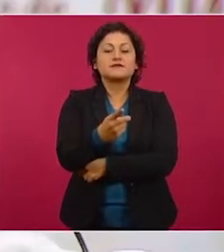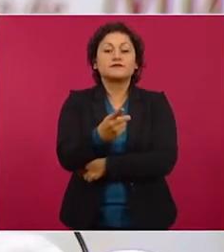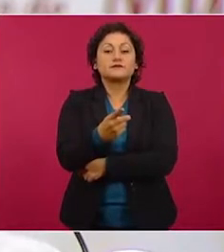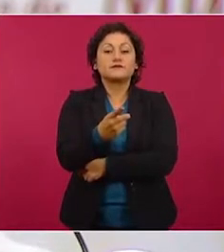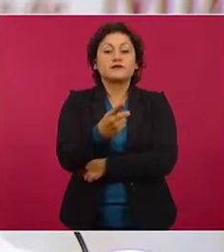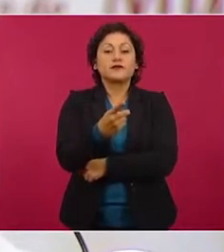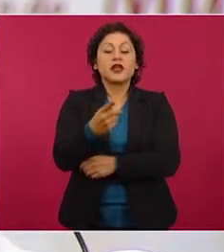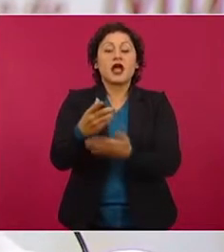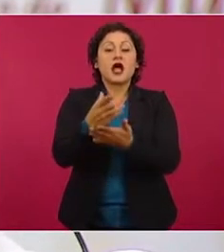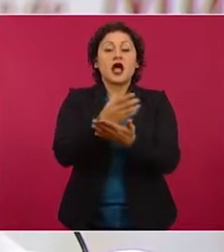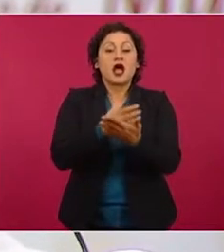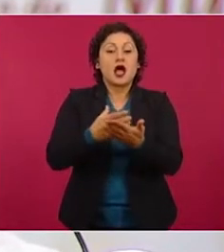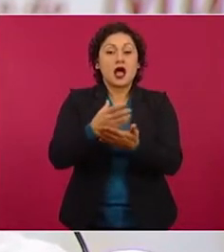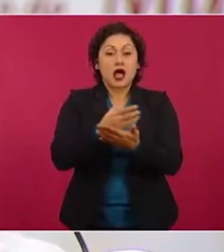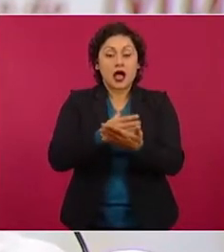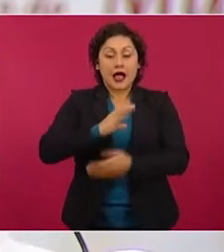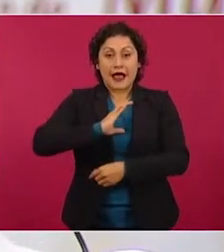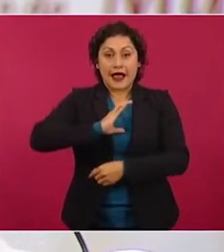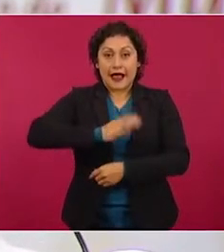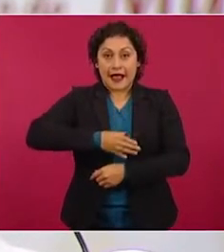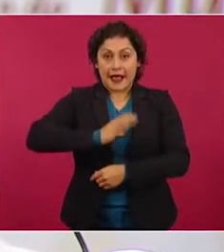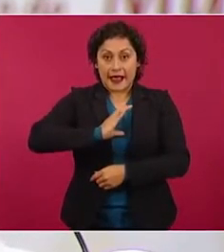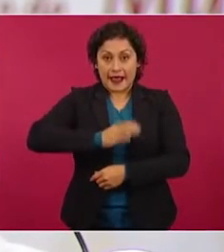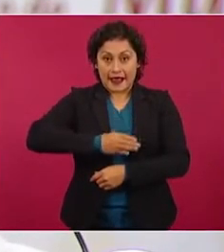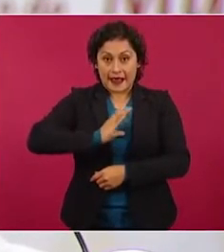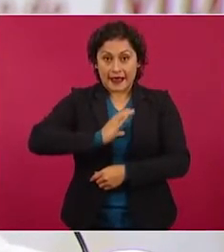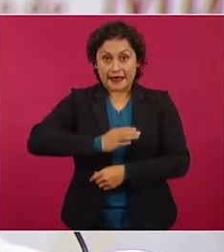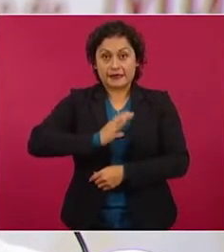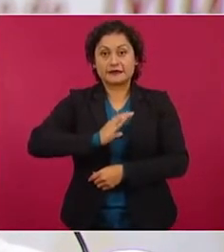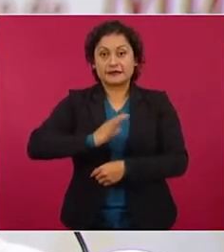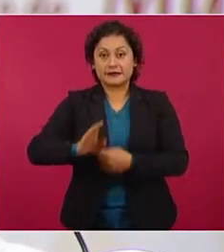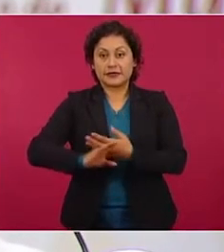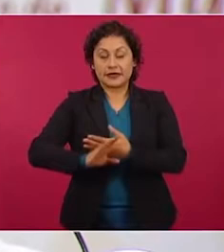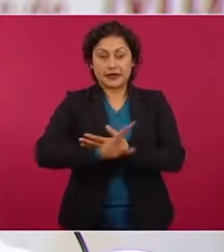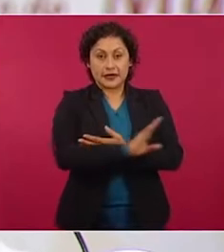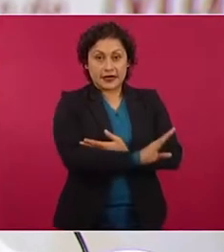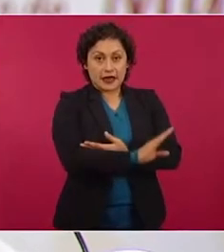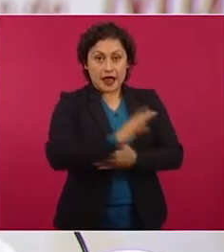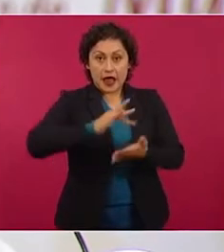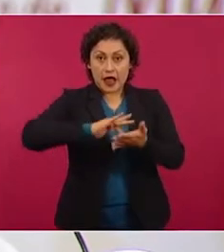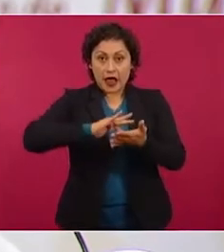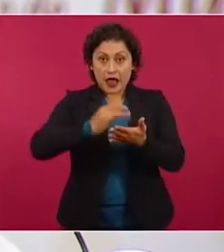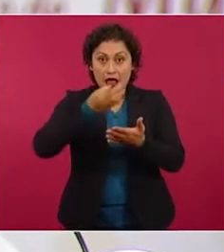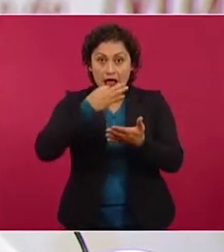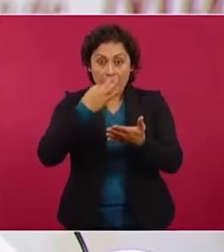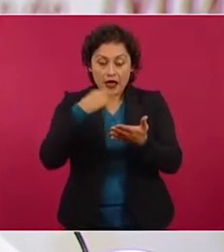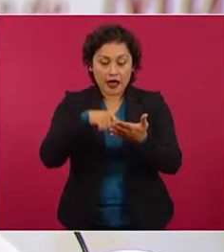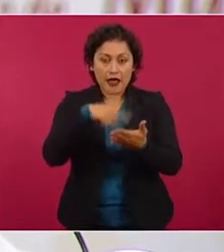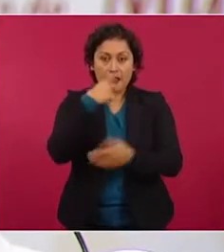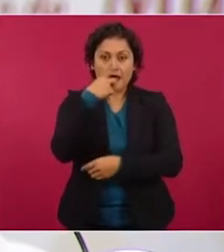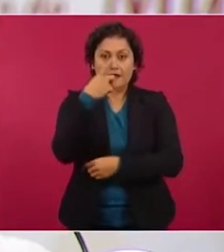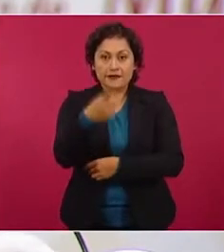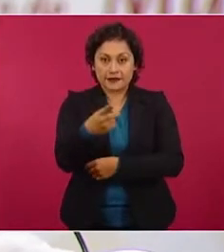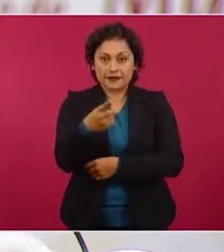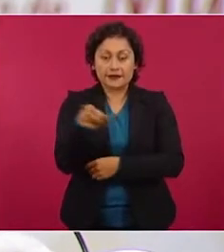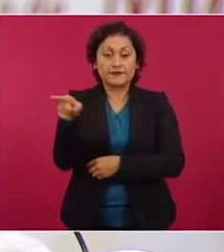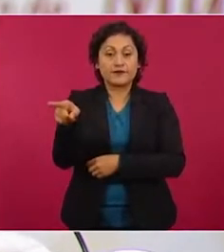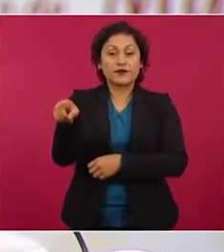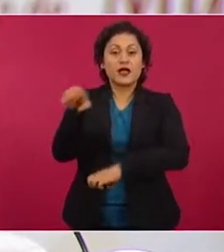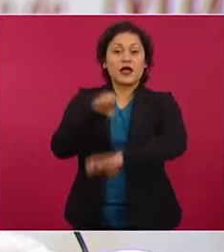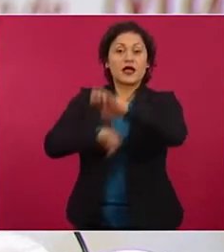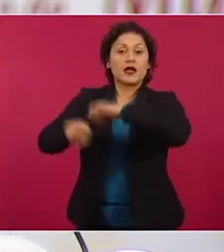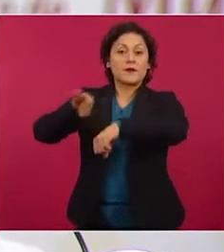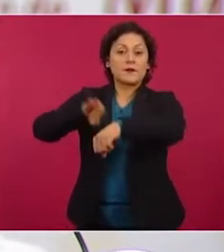con melanoma metastásico o no removible y cáncer de pulmón. La farmacéutica